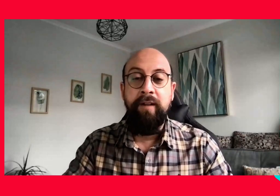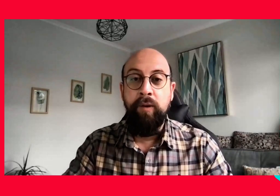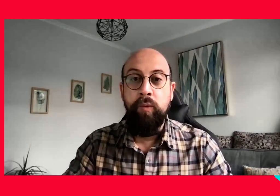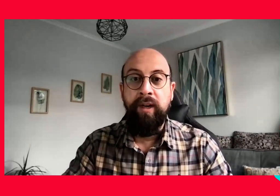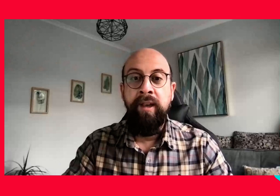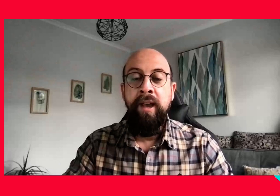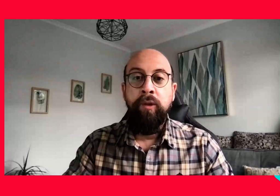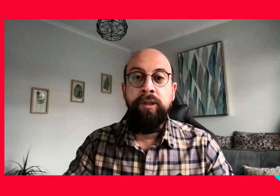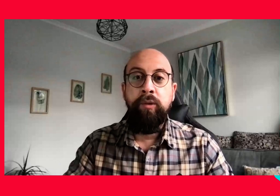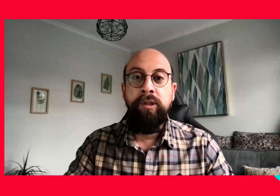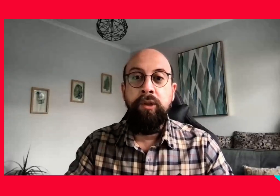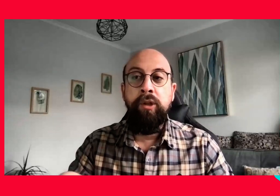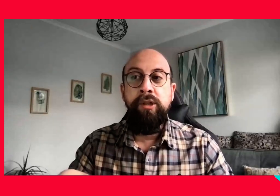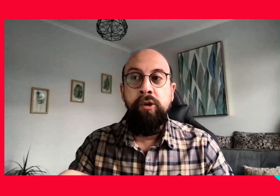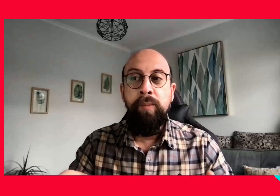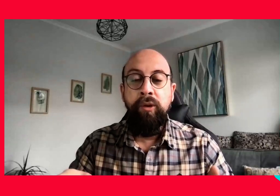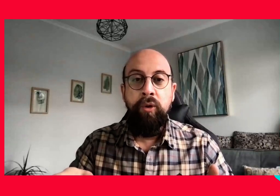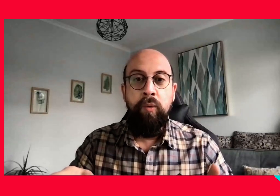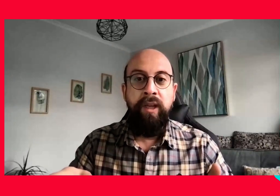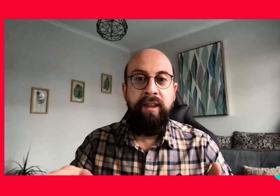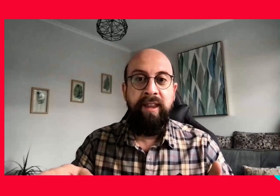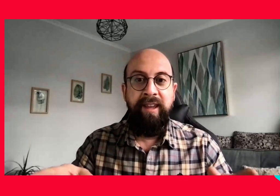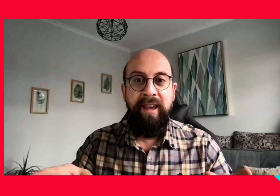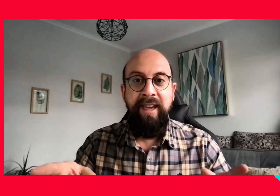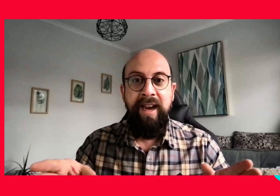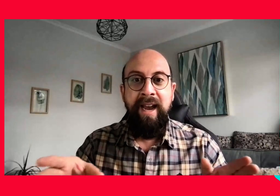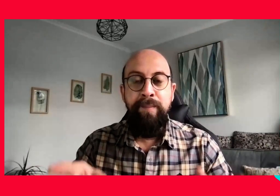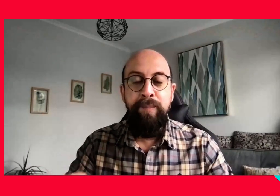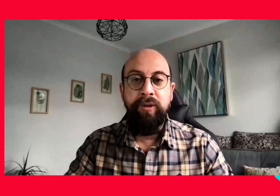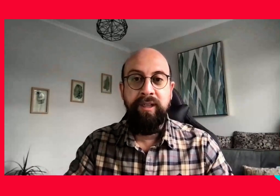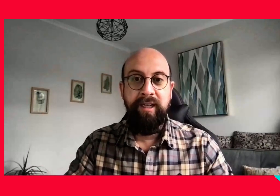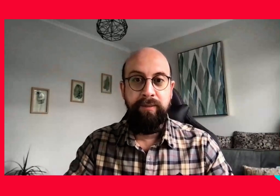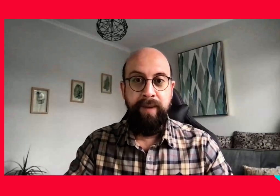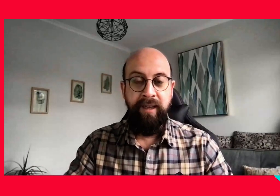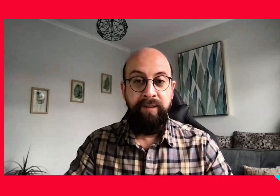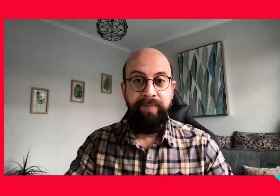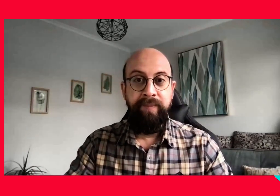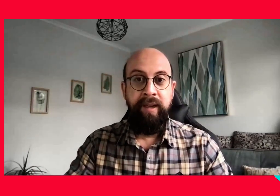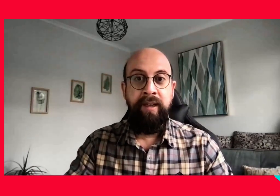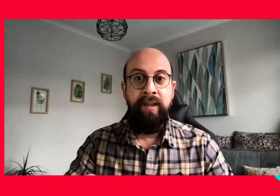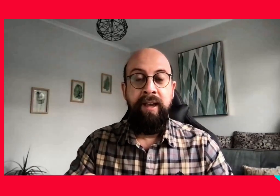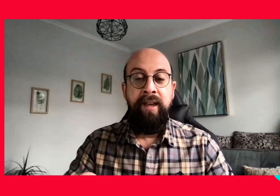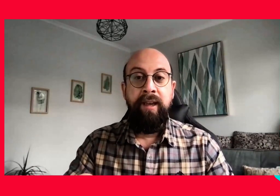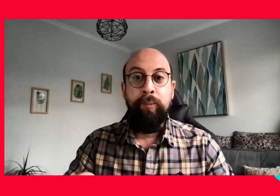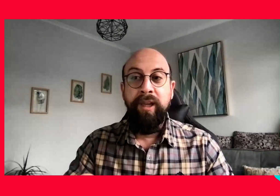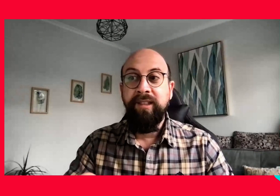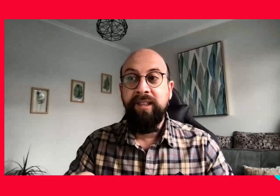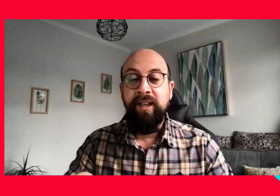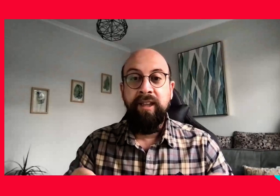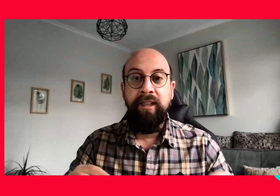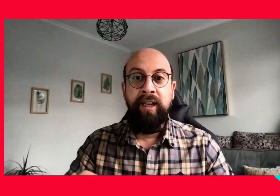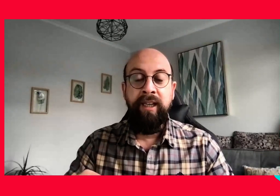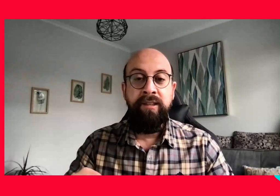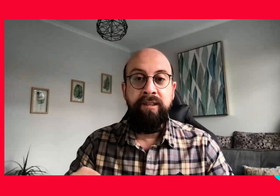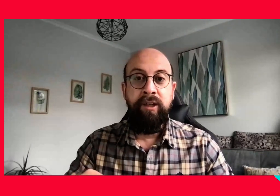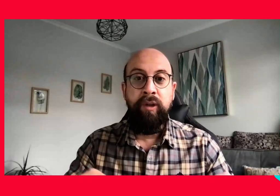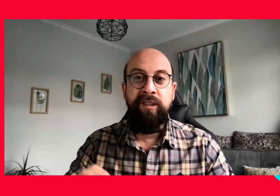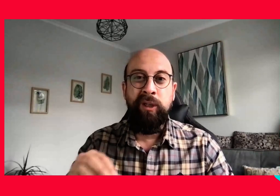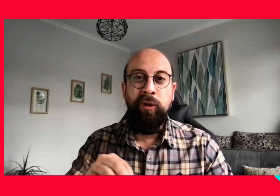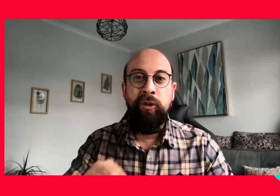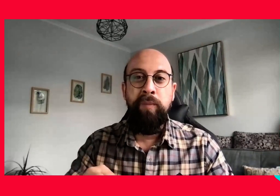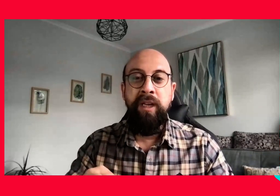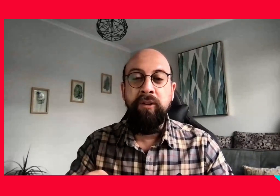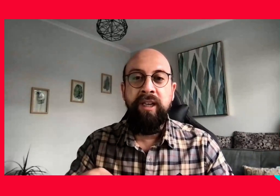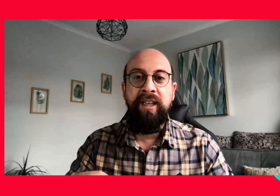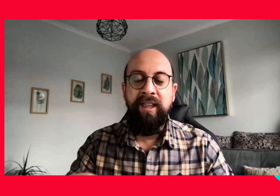natural o por la vacuna. Entonces, si yo me doy cuenta de que hay cambios en la spike, ¿ya?, que puedan ser de interés, ¿cierto?,